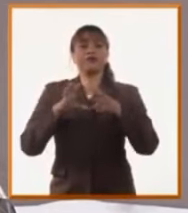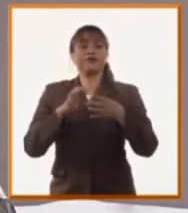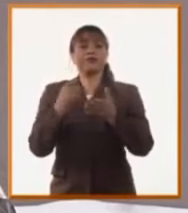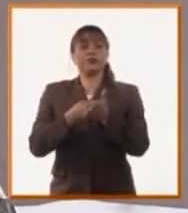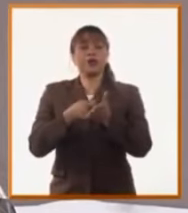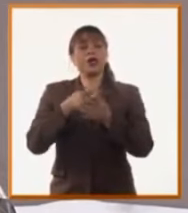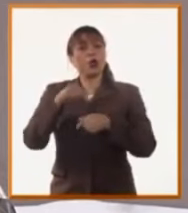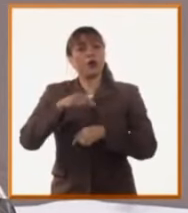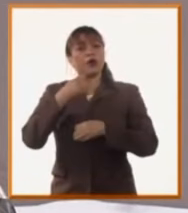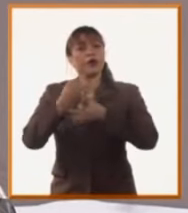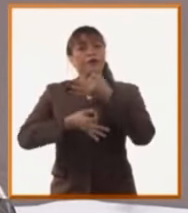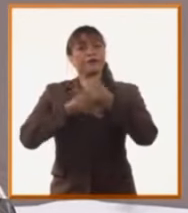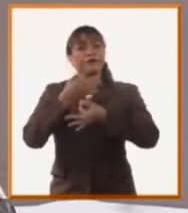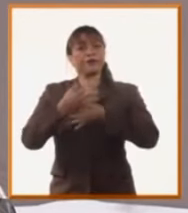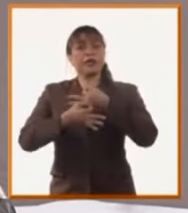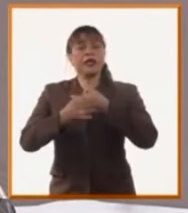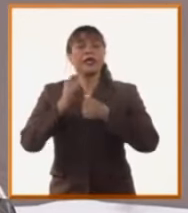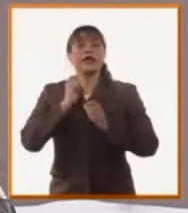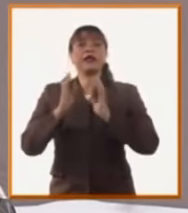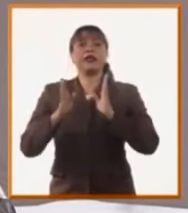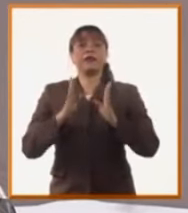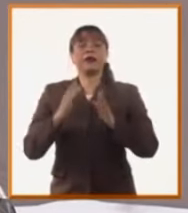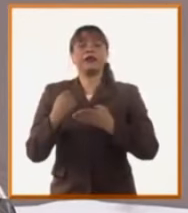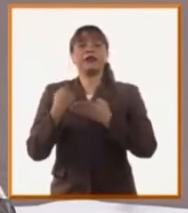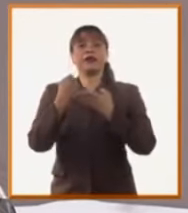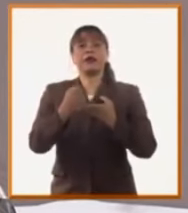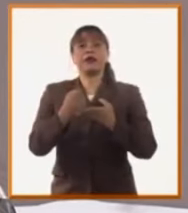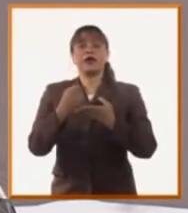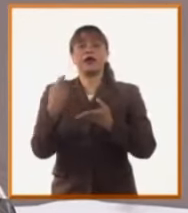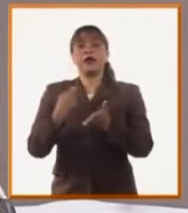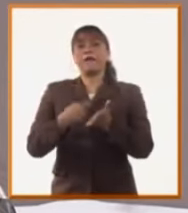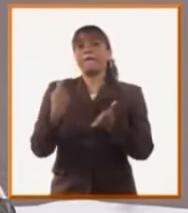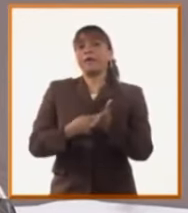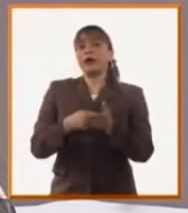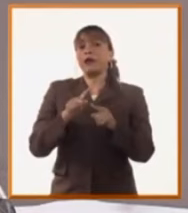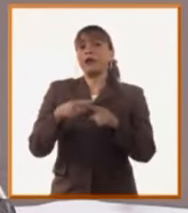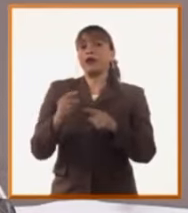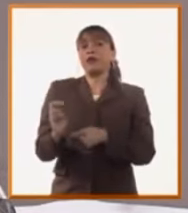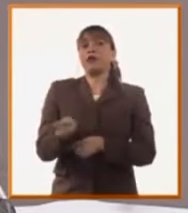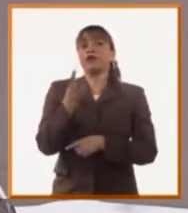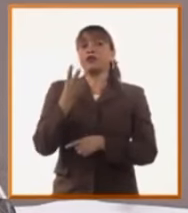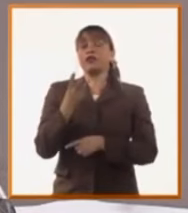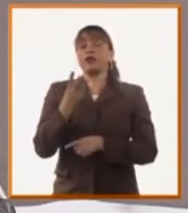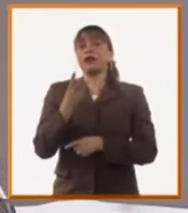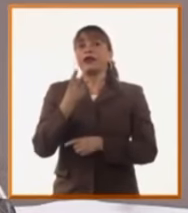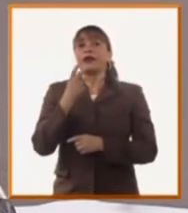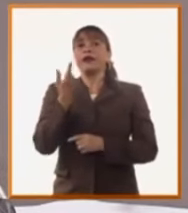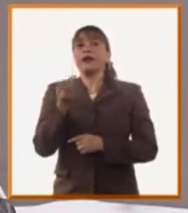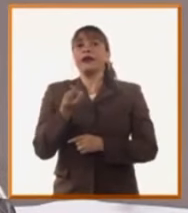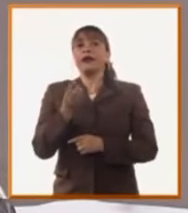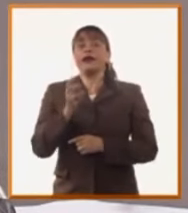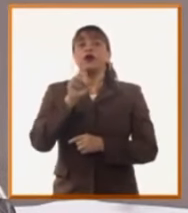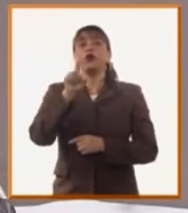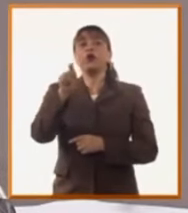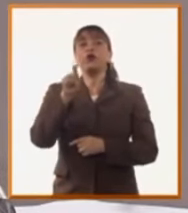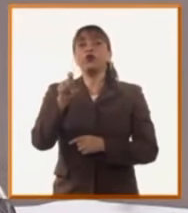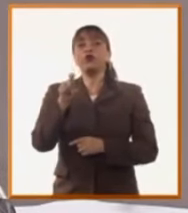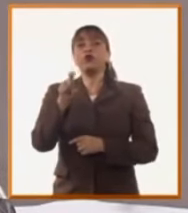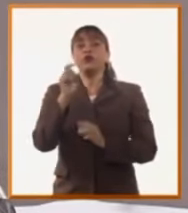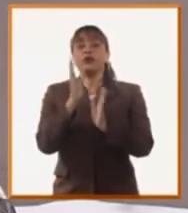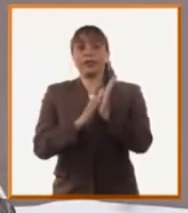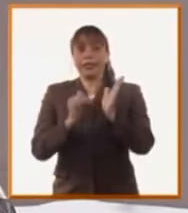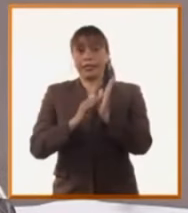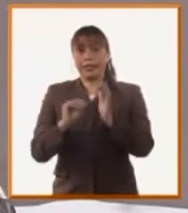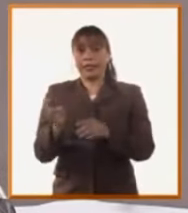ratificar que es que este sector de contribuyentes paga por los tres primeros trimestres o sea el último trimestre se liquida directo en la